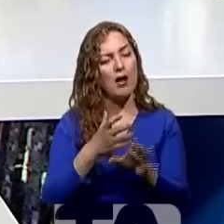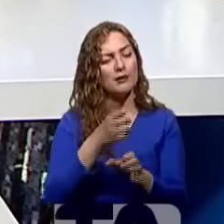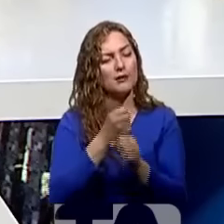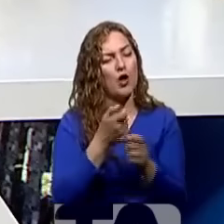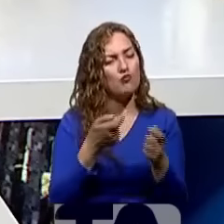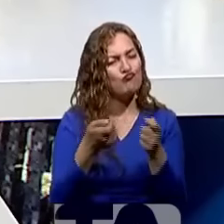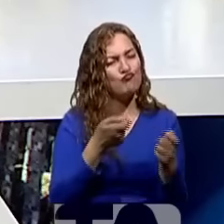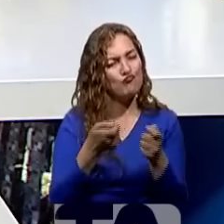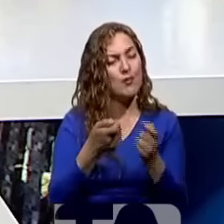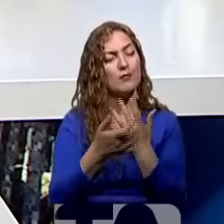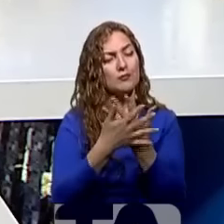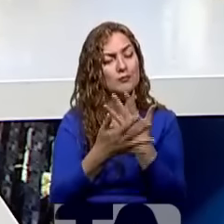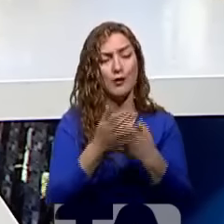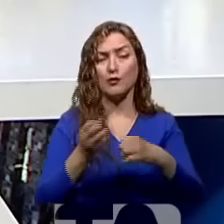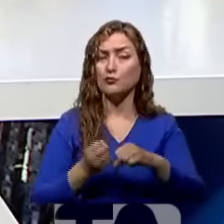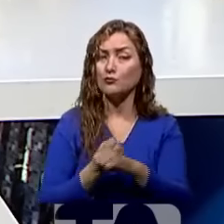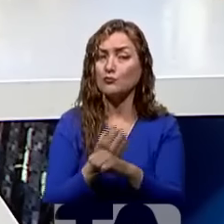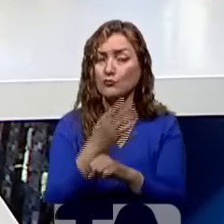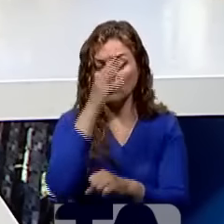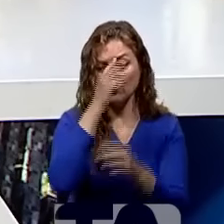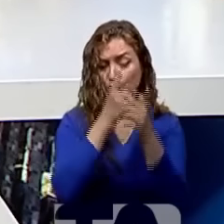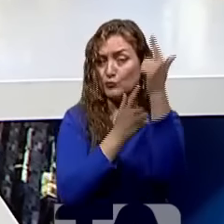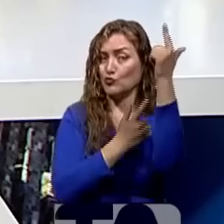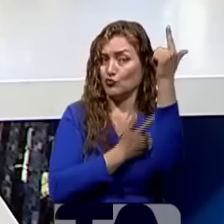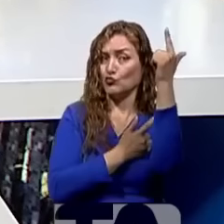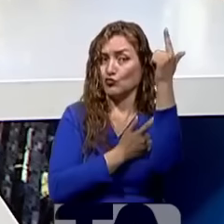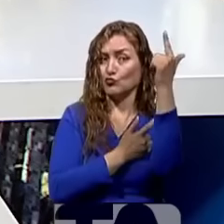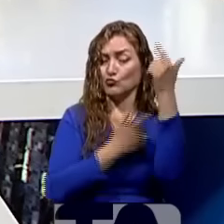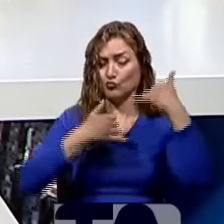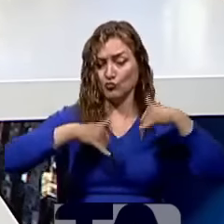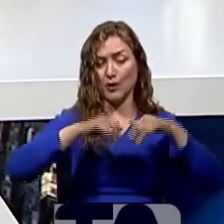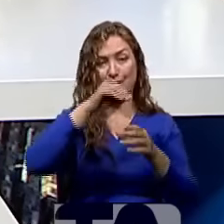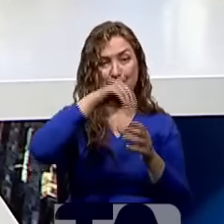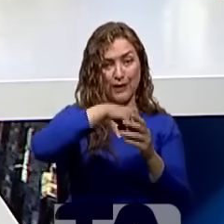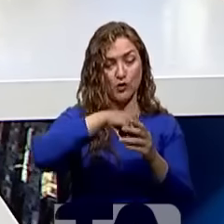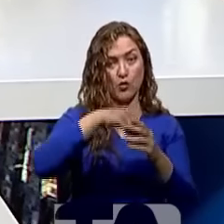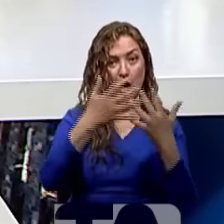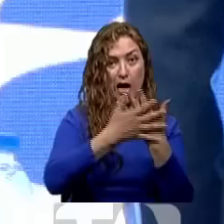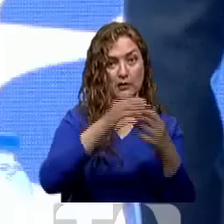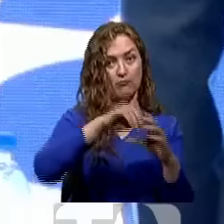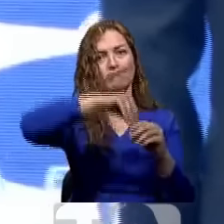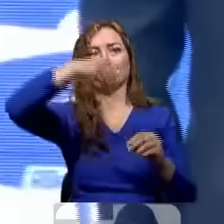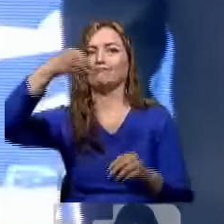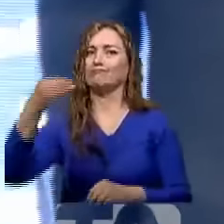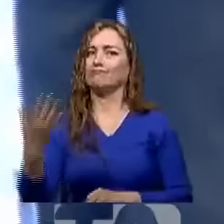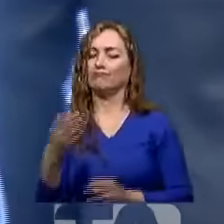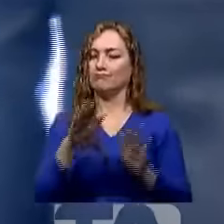cárceles y también las recomendaciones que los militares salgan ya de los centros penitenciarios.